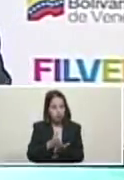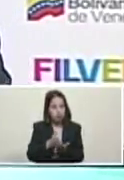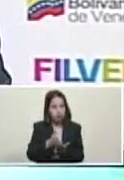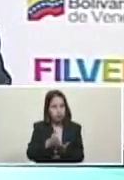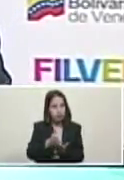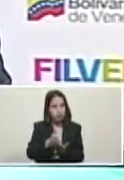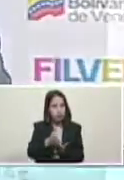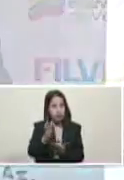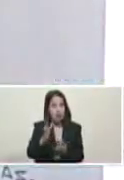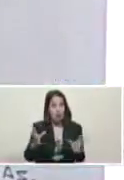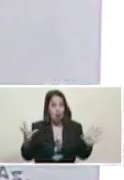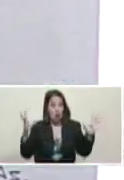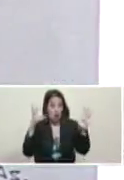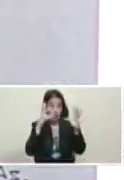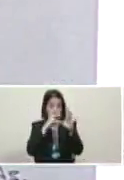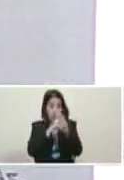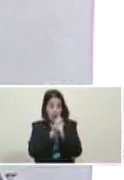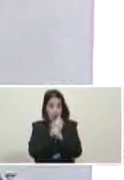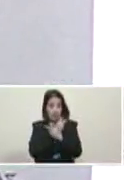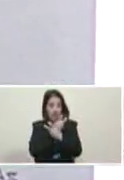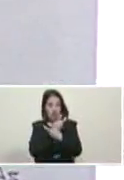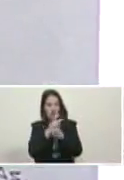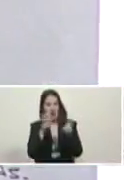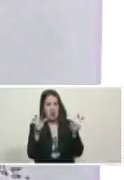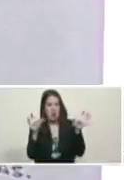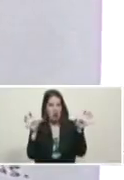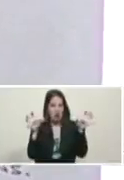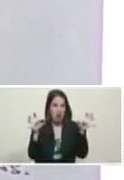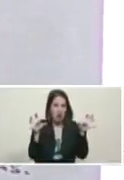Sobre oscuridades fantasmales,